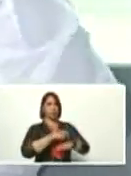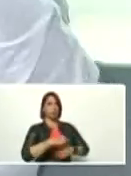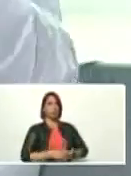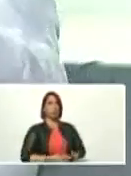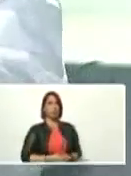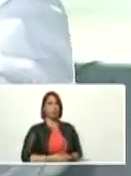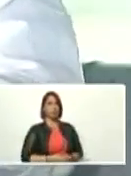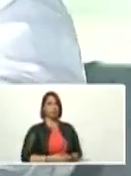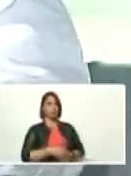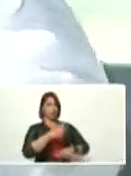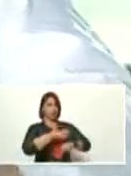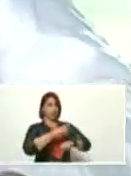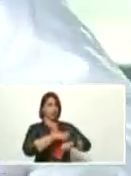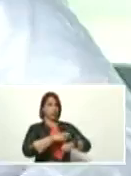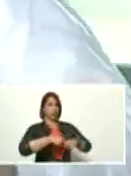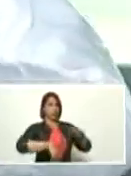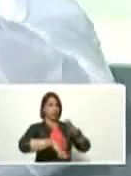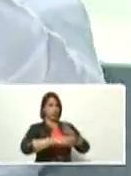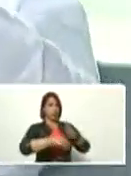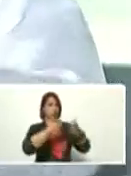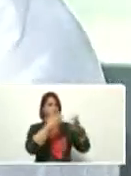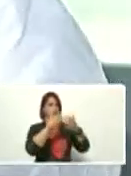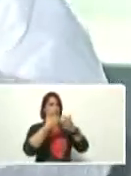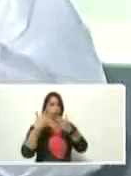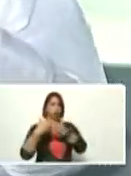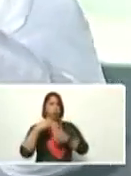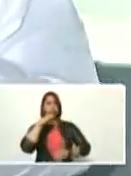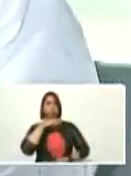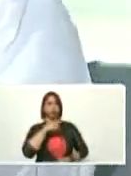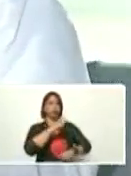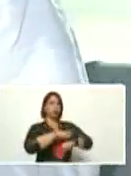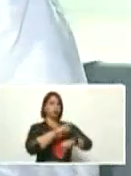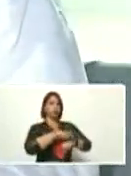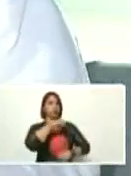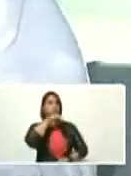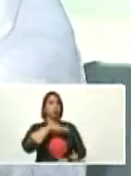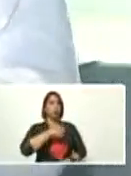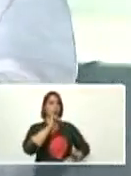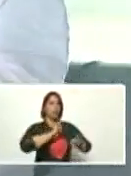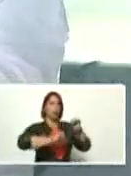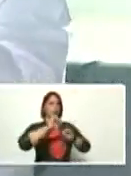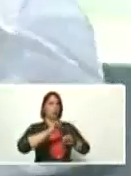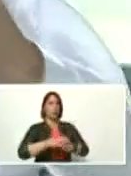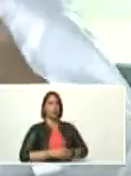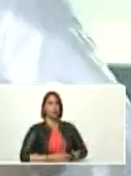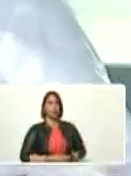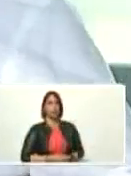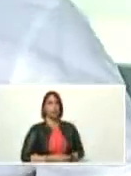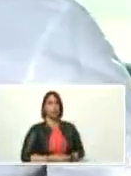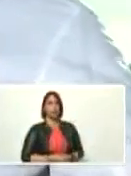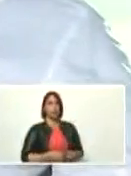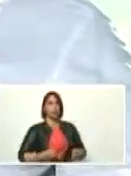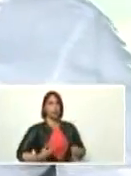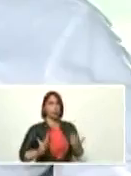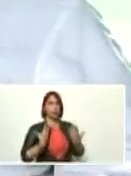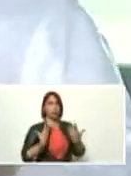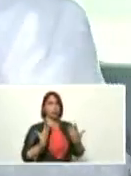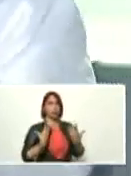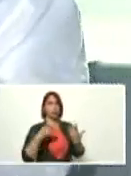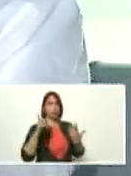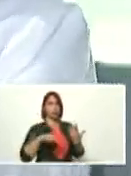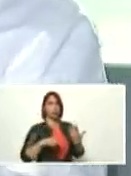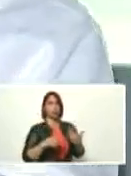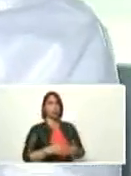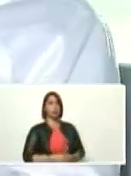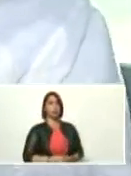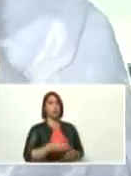tiempo para ir al combate de la historia. Tiempo de historia insurgente. Muy emocionante y